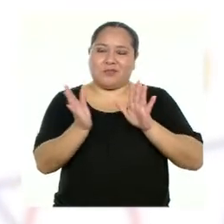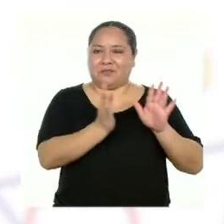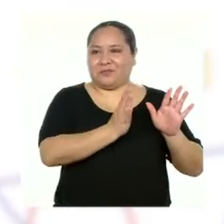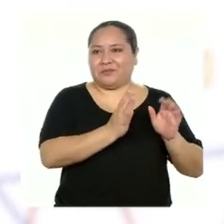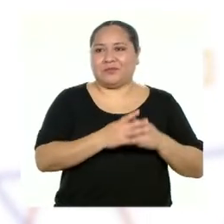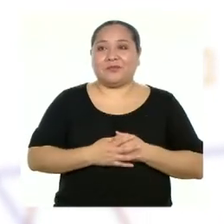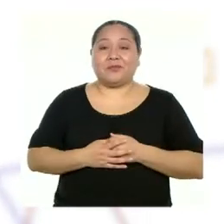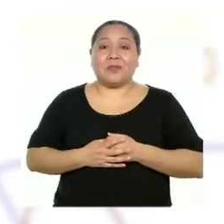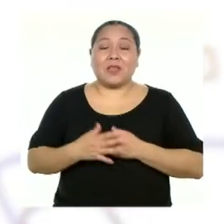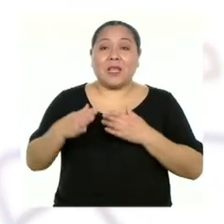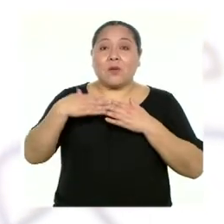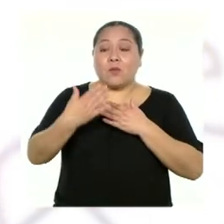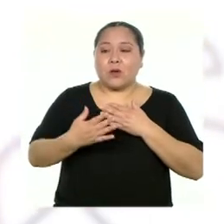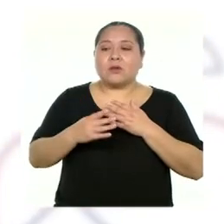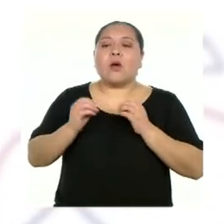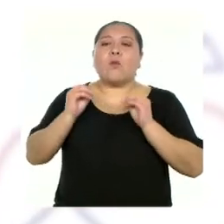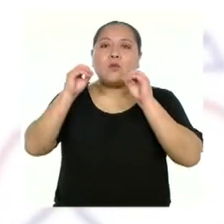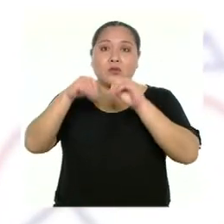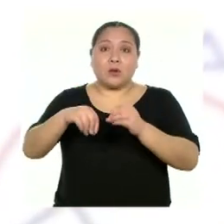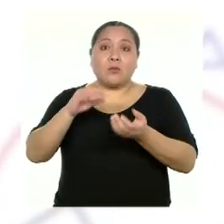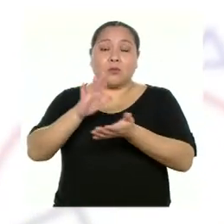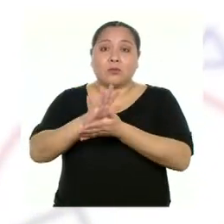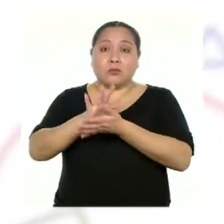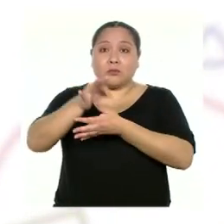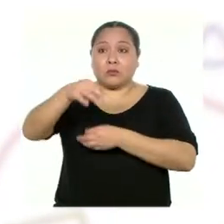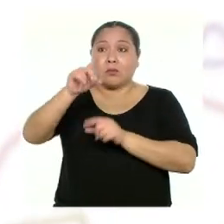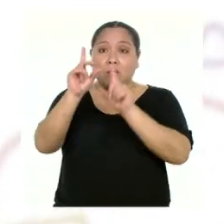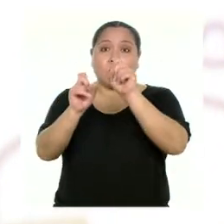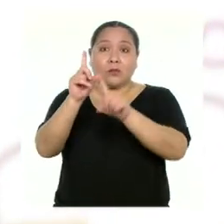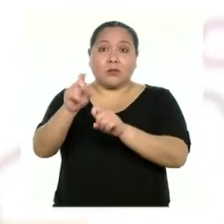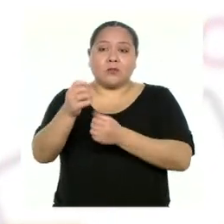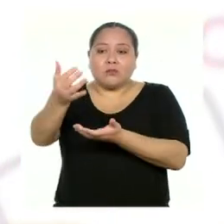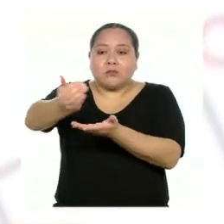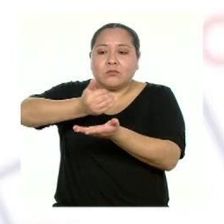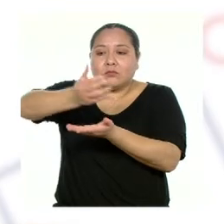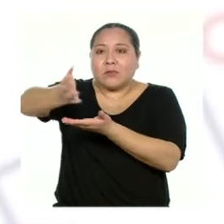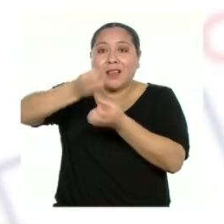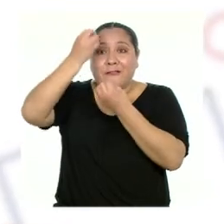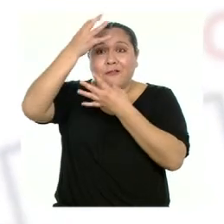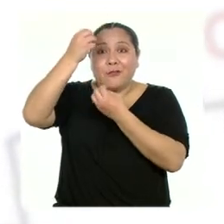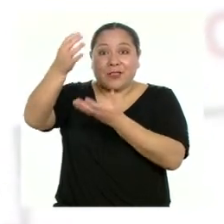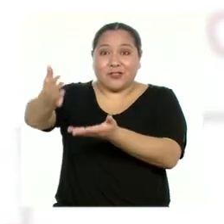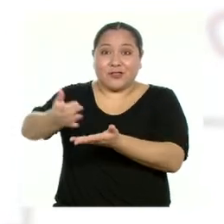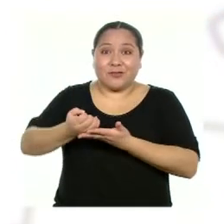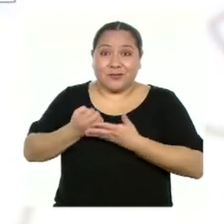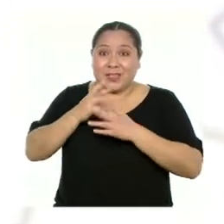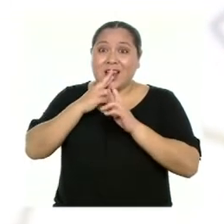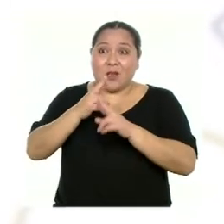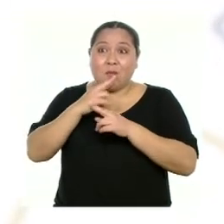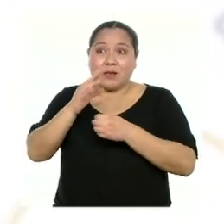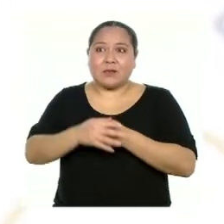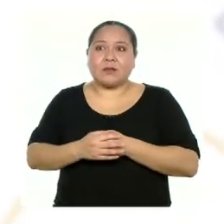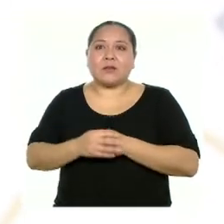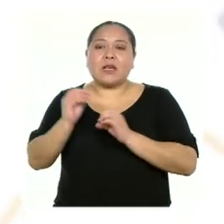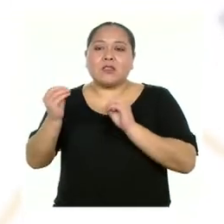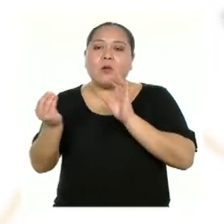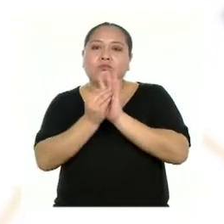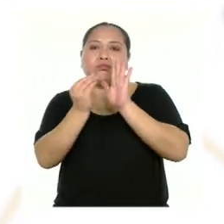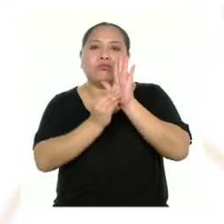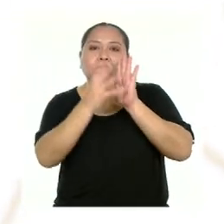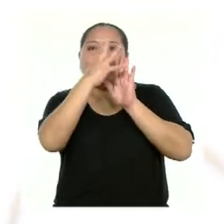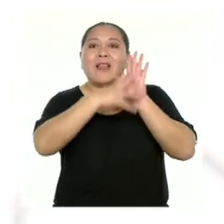Después, realizamos la encuesta y obtuvimos los datos de nuestra muestra. Estos datos se organizaron en tablas de